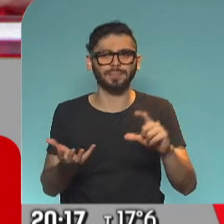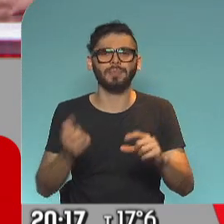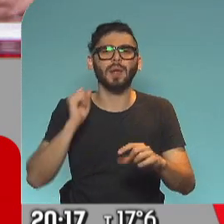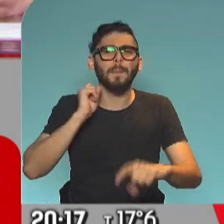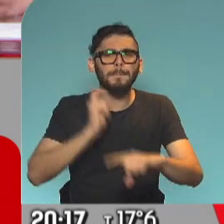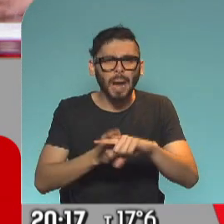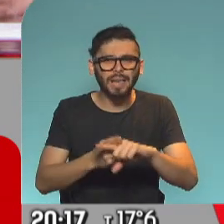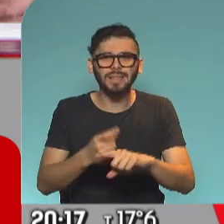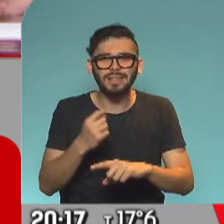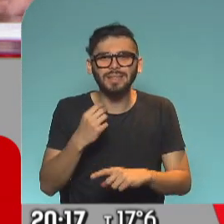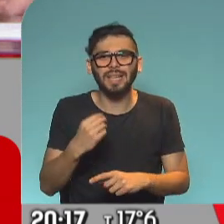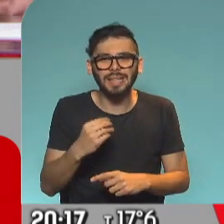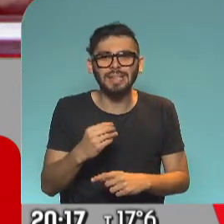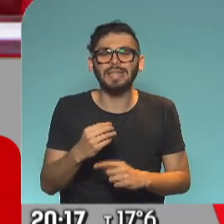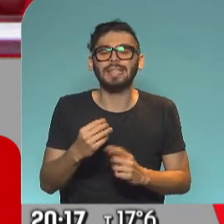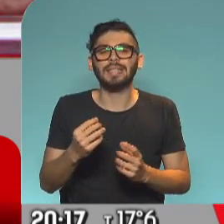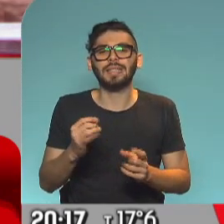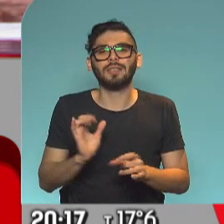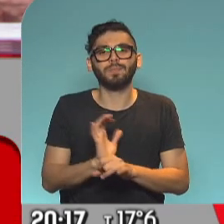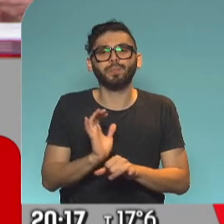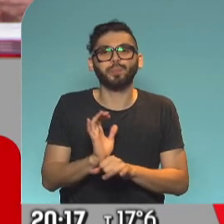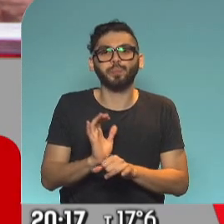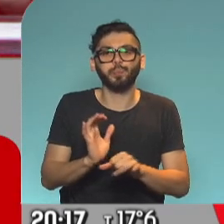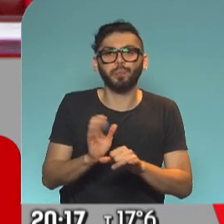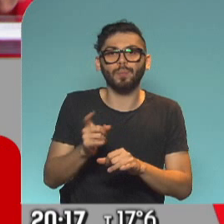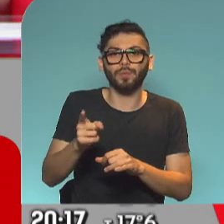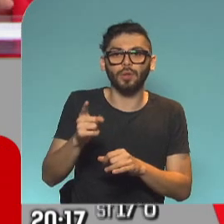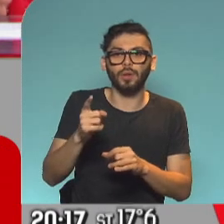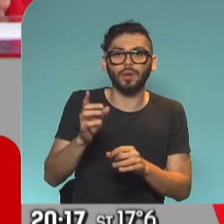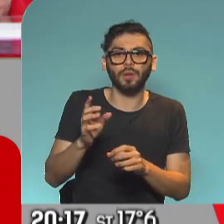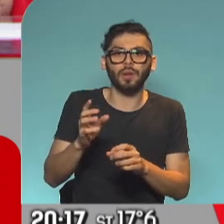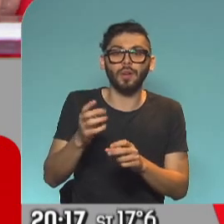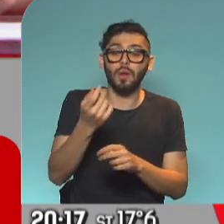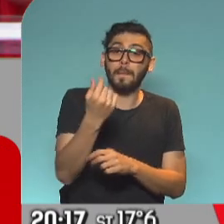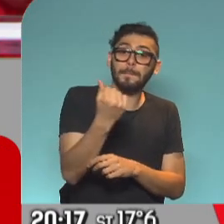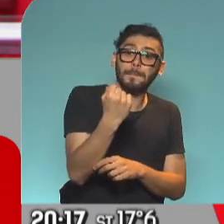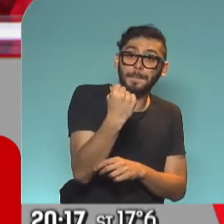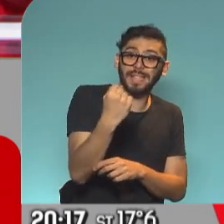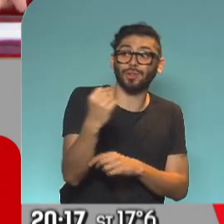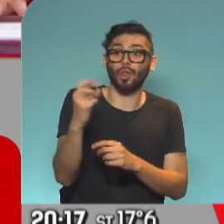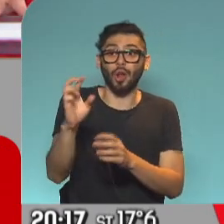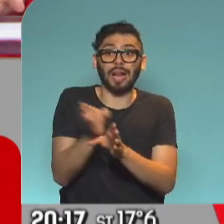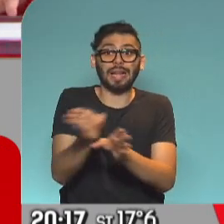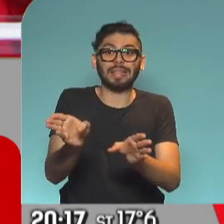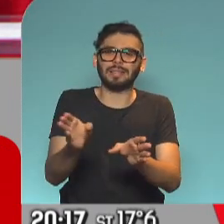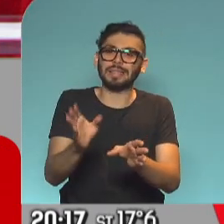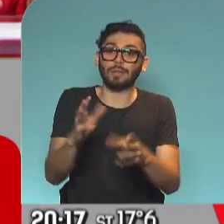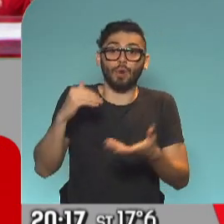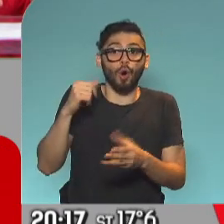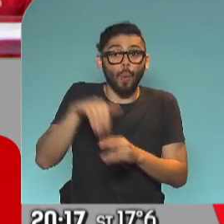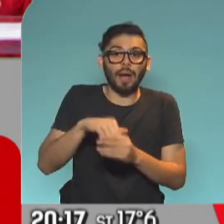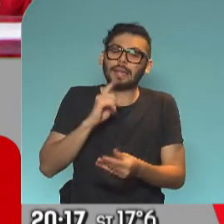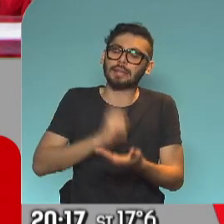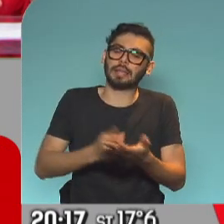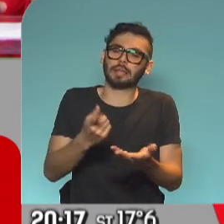está anticipando de alguna manera es el rechazo a esta idea de un desdoblamiento cambiario. ¿Por qué? Porque si hay dos tipos de dólar y estamos